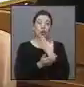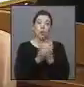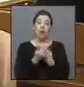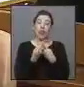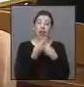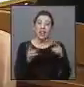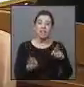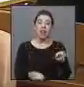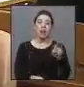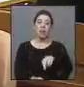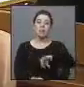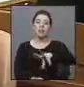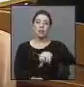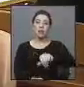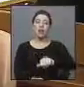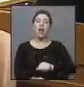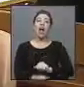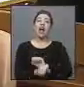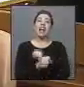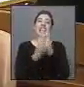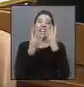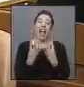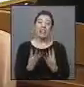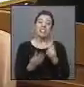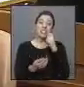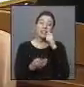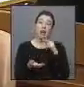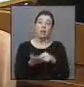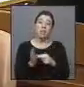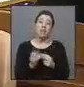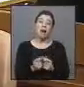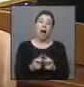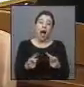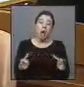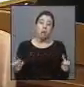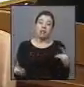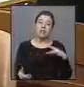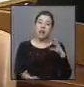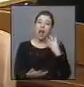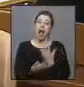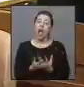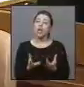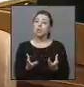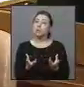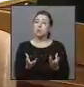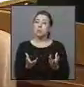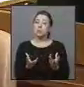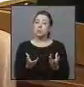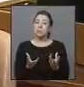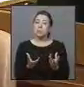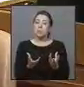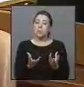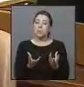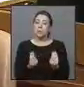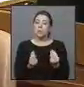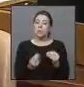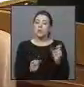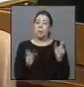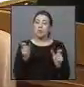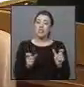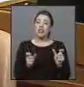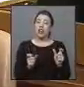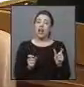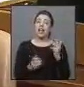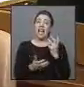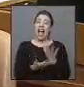salir en libertad. La cárcel aumenta el problema. En Chile hay un número importante de personas que